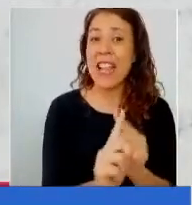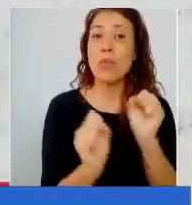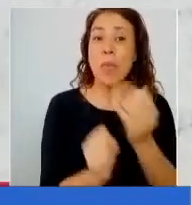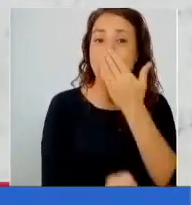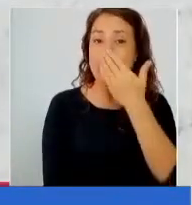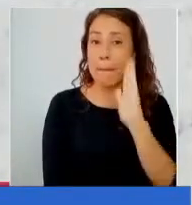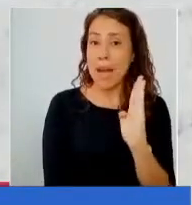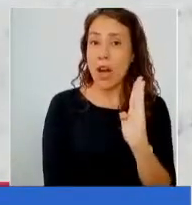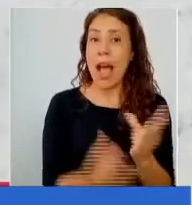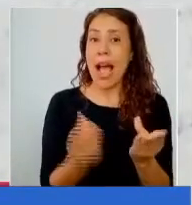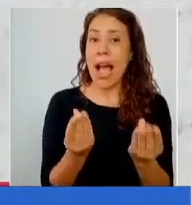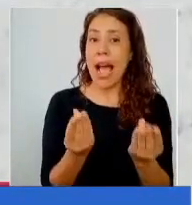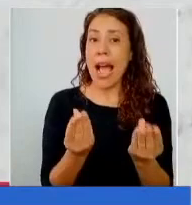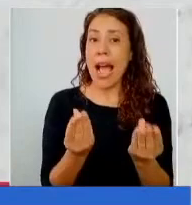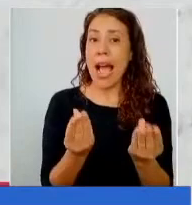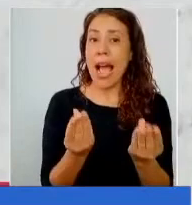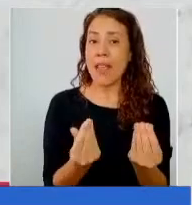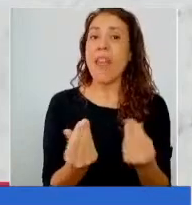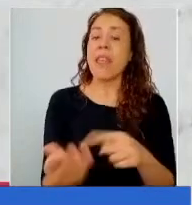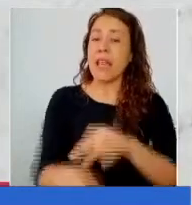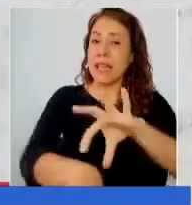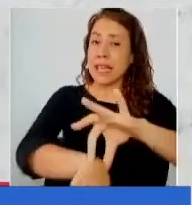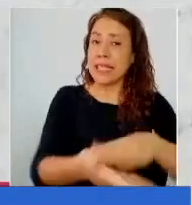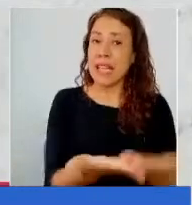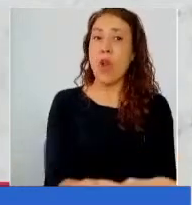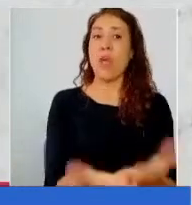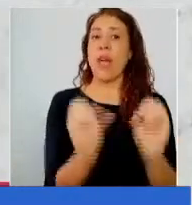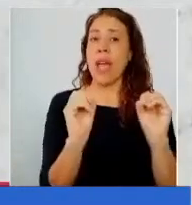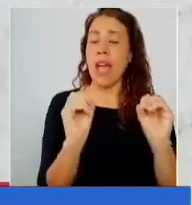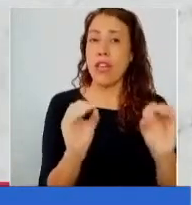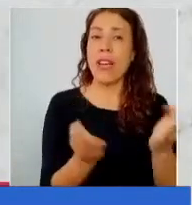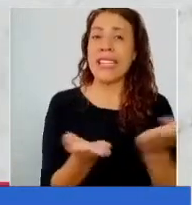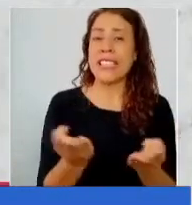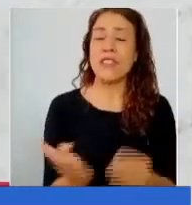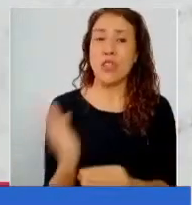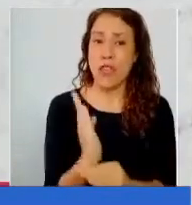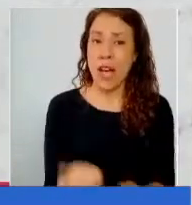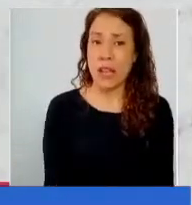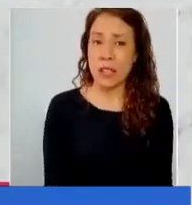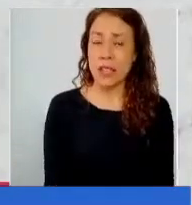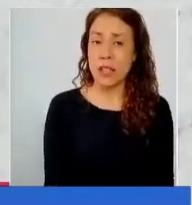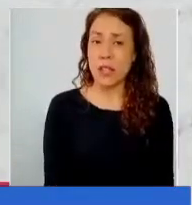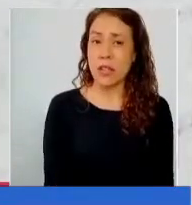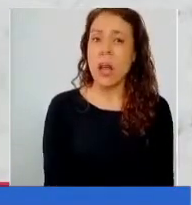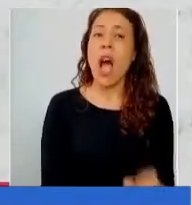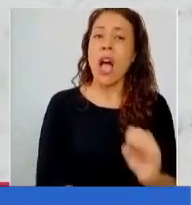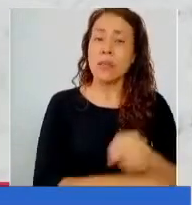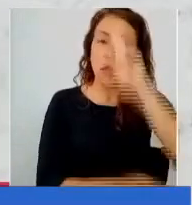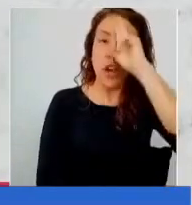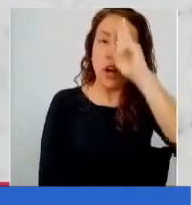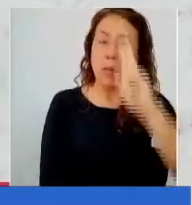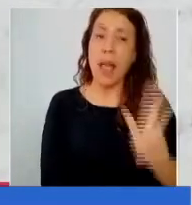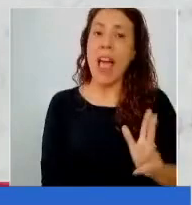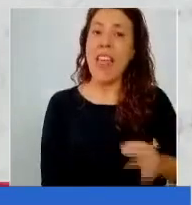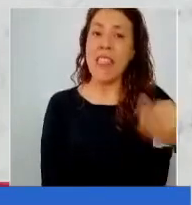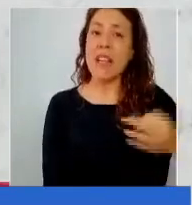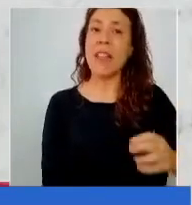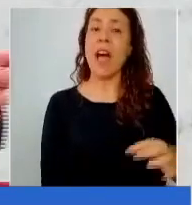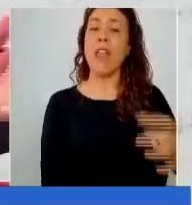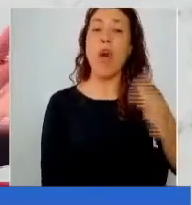de la salud de la educación los servicios básicos cogiendo respetando la dignidad humana de las personas